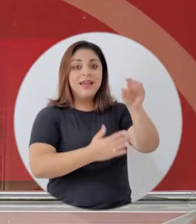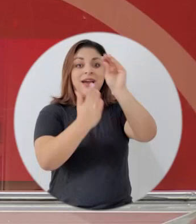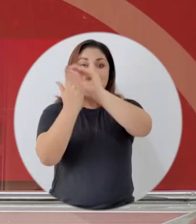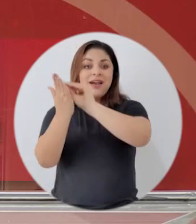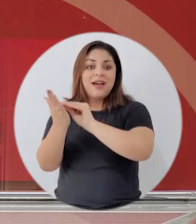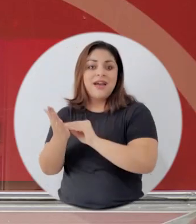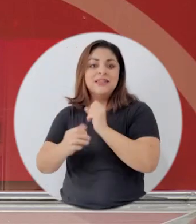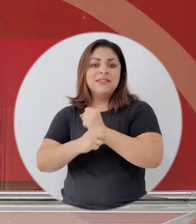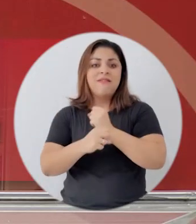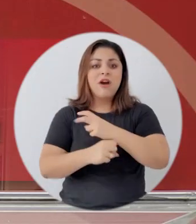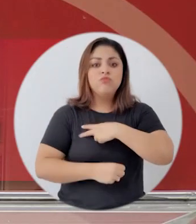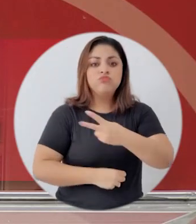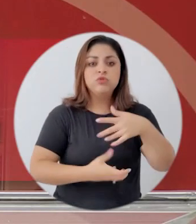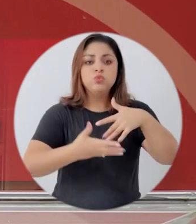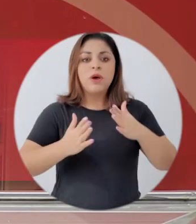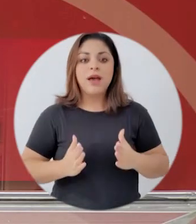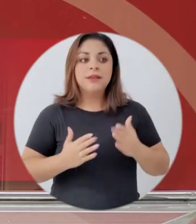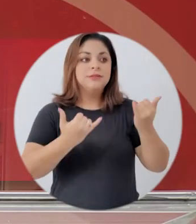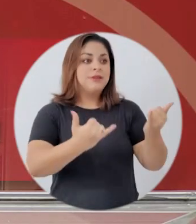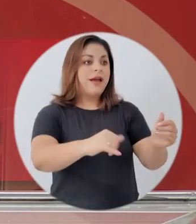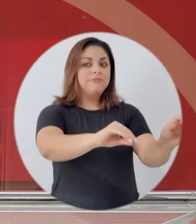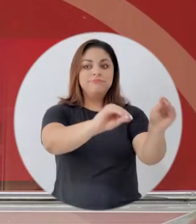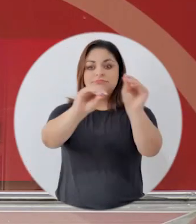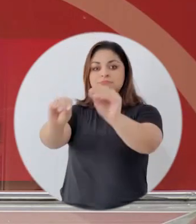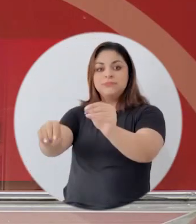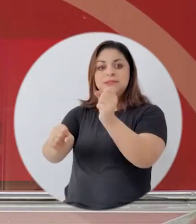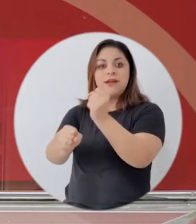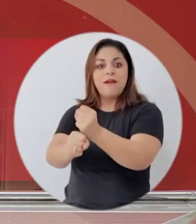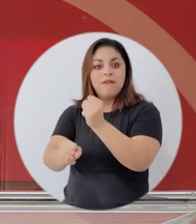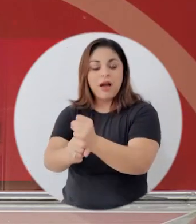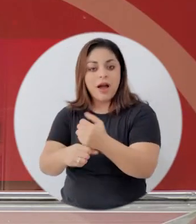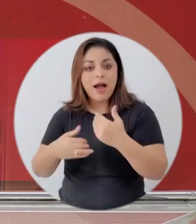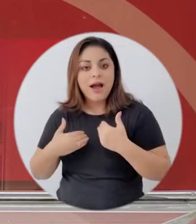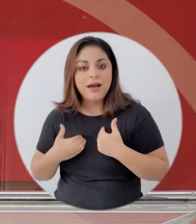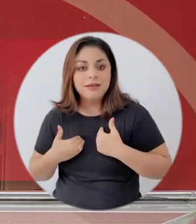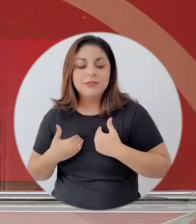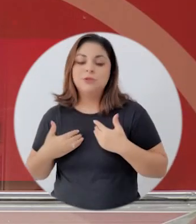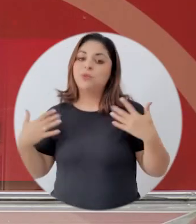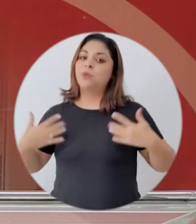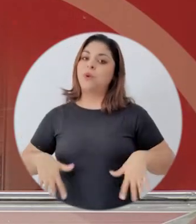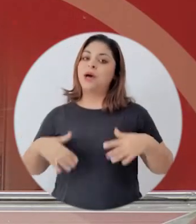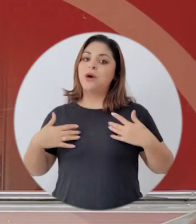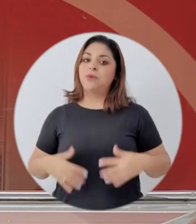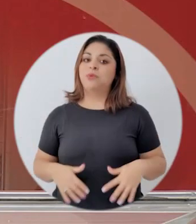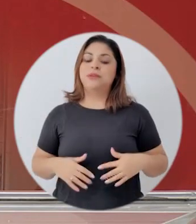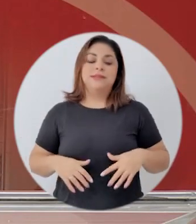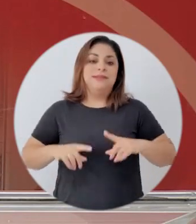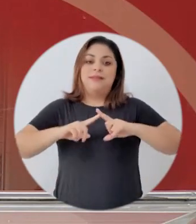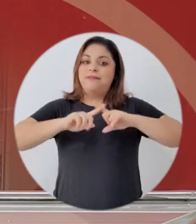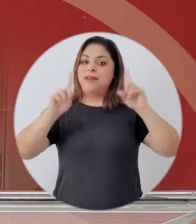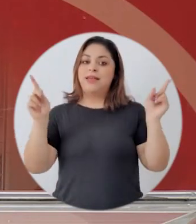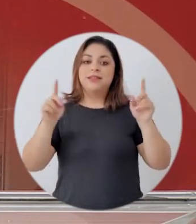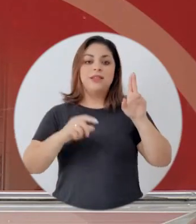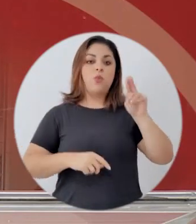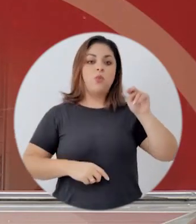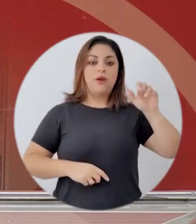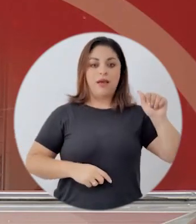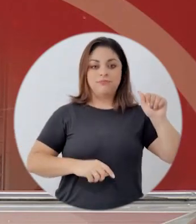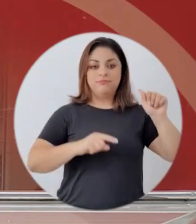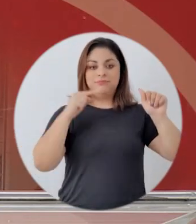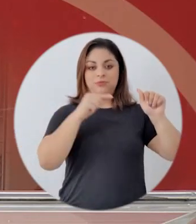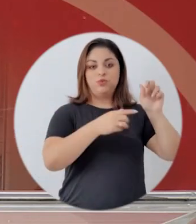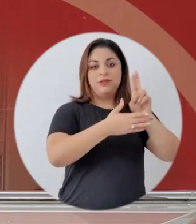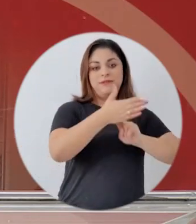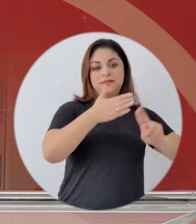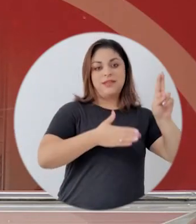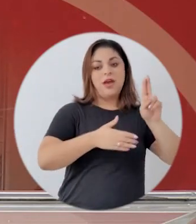conocí en la UNA desarrollando su inventario trabajando en otras instancias, y ese es un impacto importante que la UNA tiene muy diferente, creo yo,